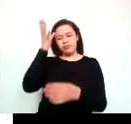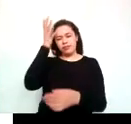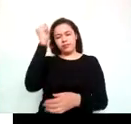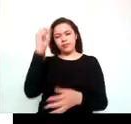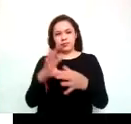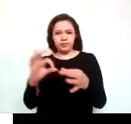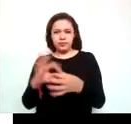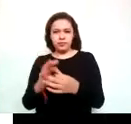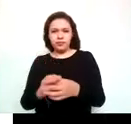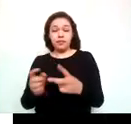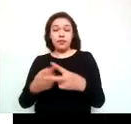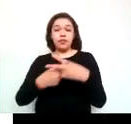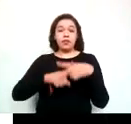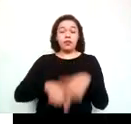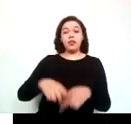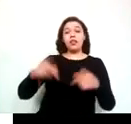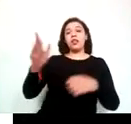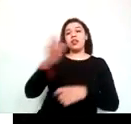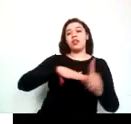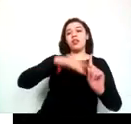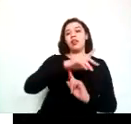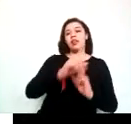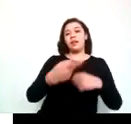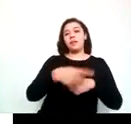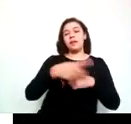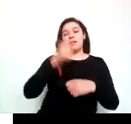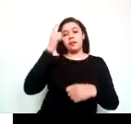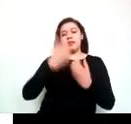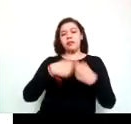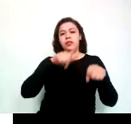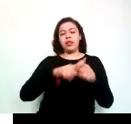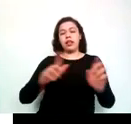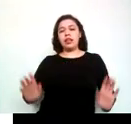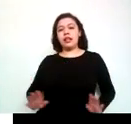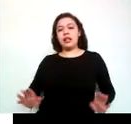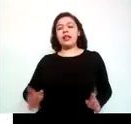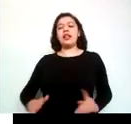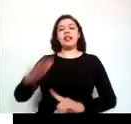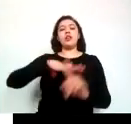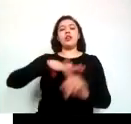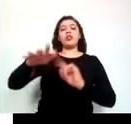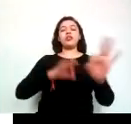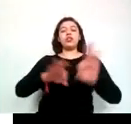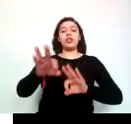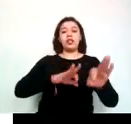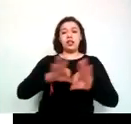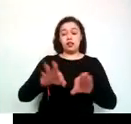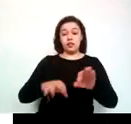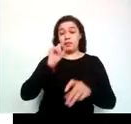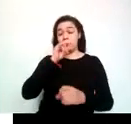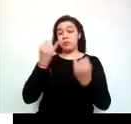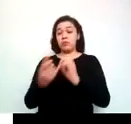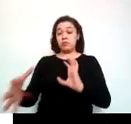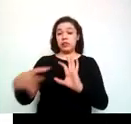Empezamos por decir que los factores de riesgo psicosocial pues son esas condiciones presentes en la situación laboral y que están directamente relacionadas en cómo